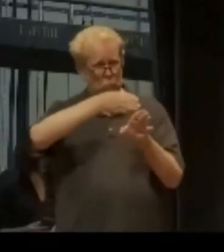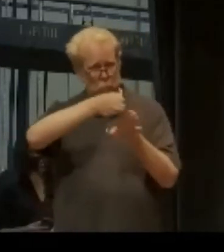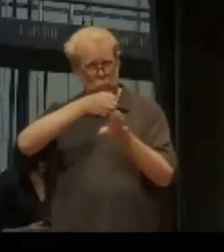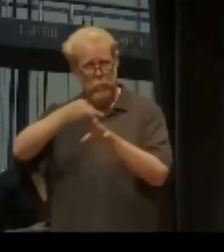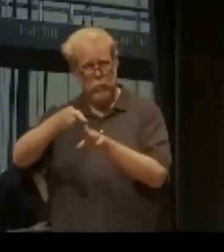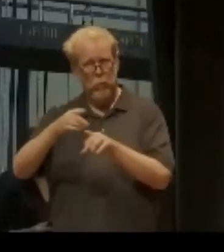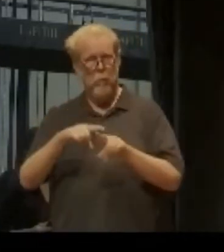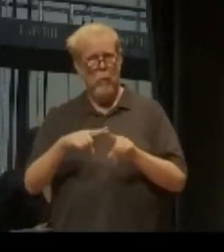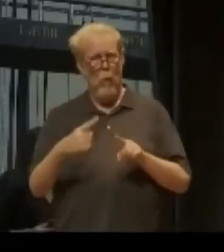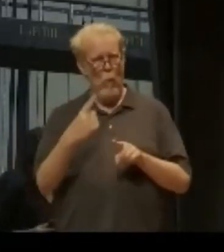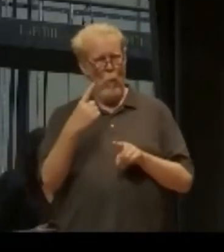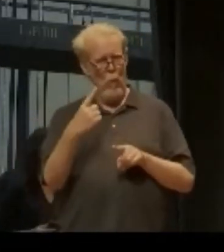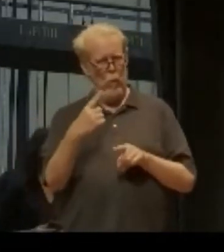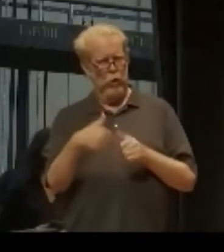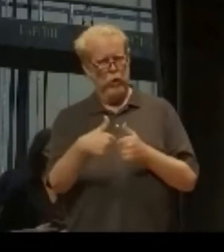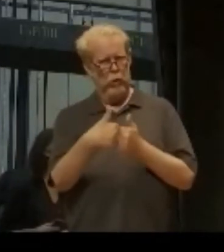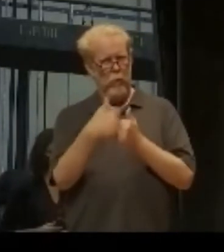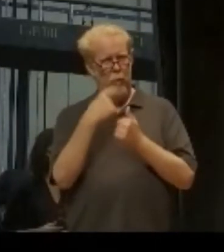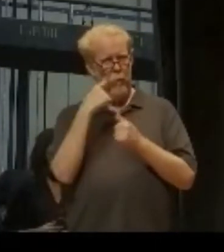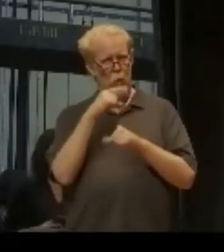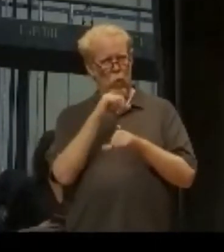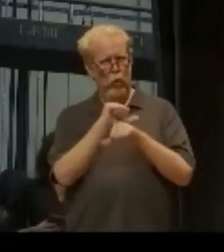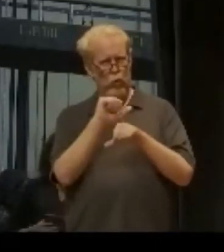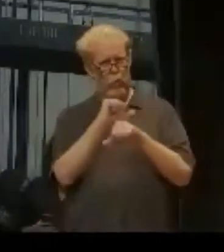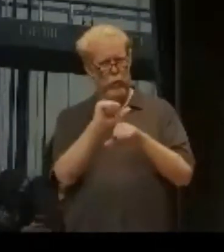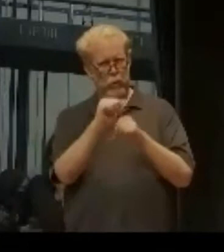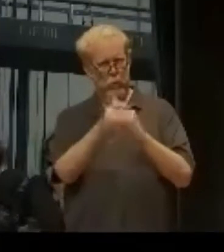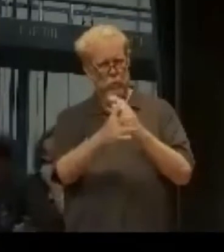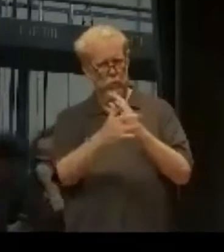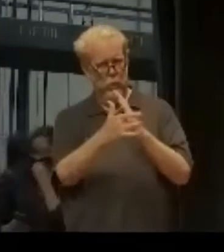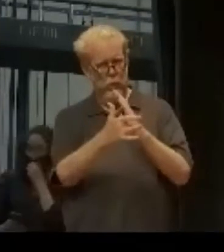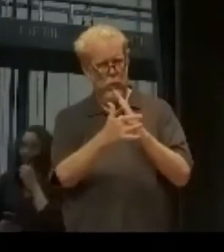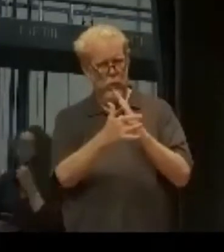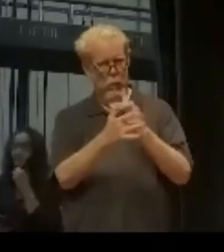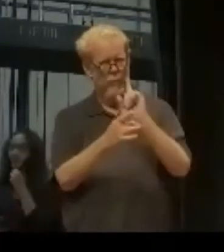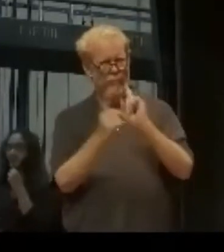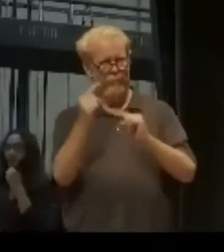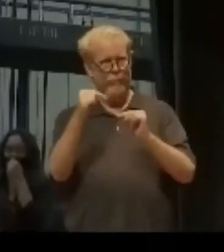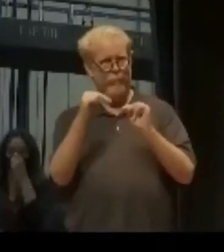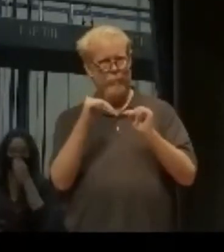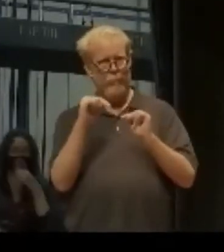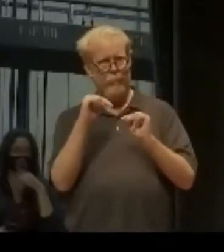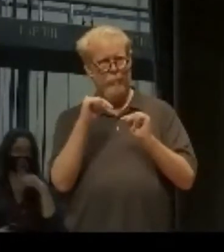uno de los retos aquí en carreras y cuestiones técnicas.